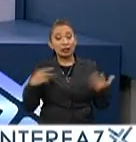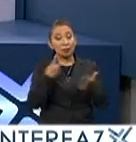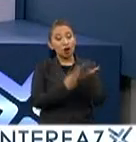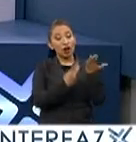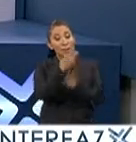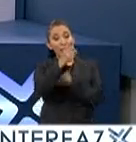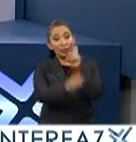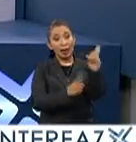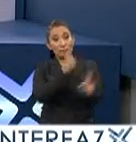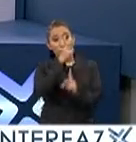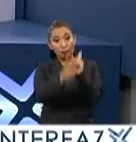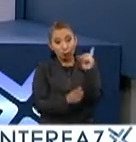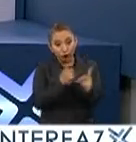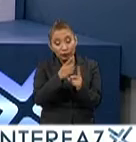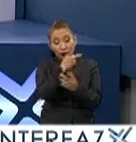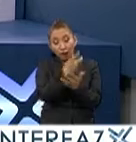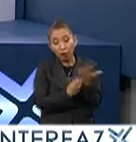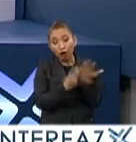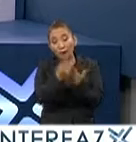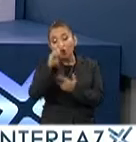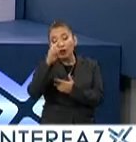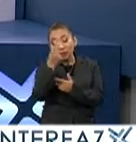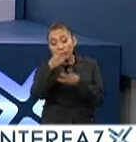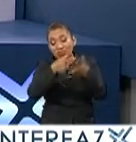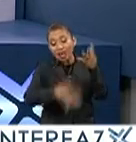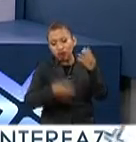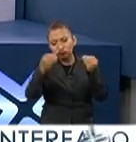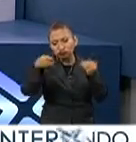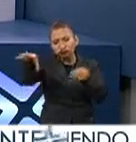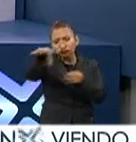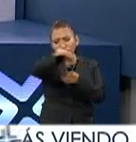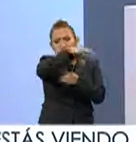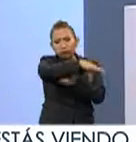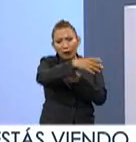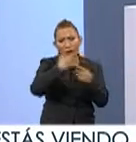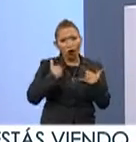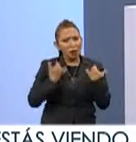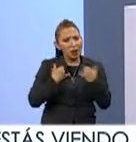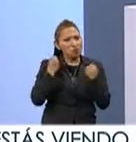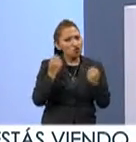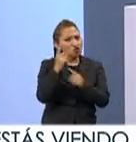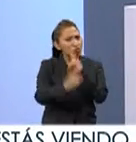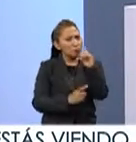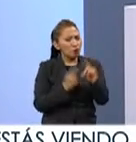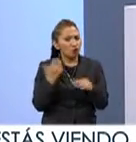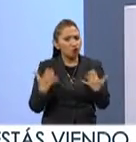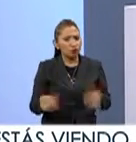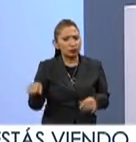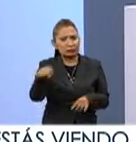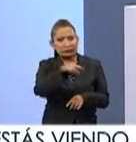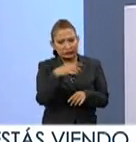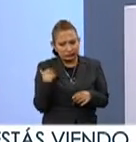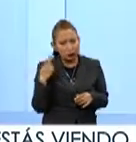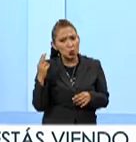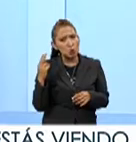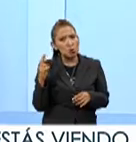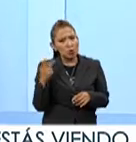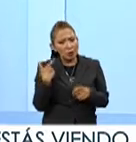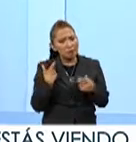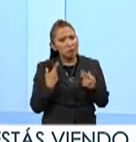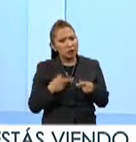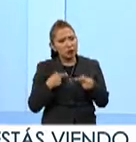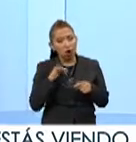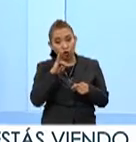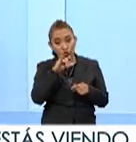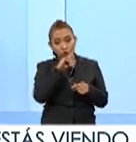Programa de deportes de la Universidad Nacional, un semillero de grandes deportistas, la UNAM, ¿no? Muchísimos universitarios deportistas. En